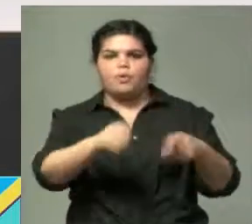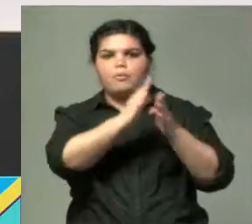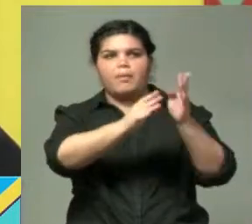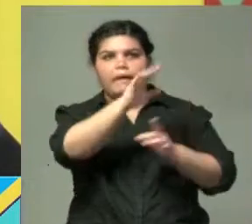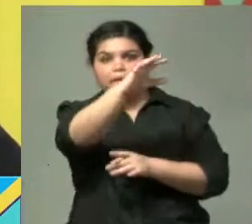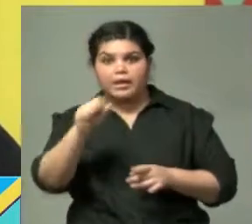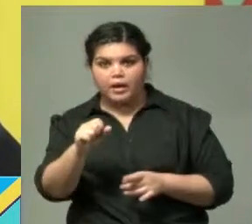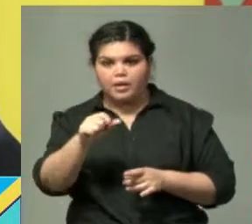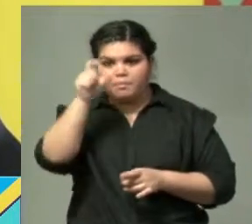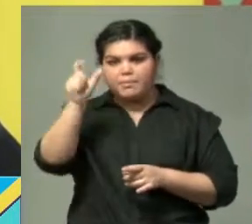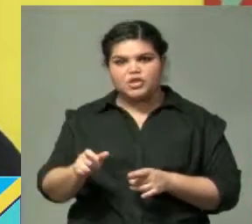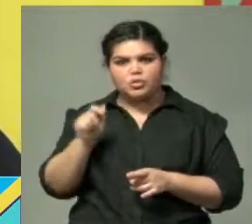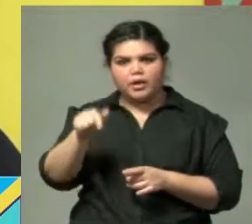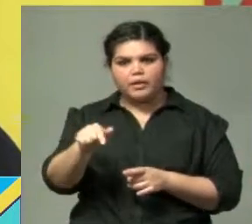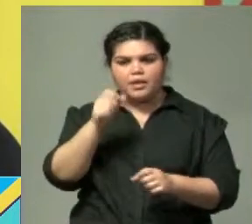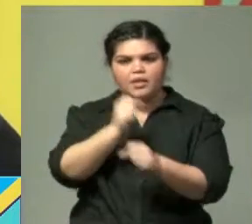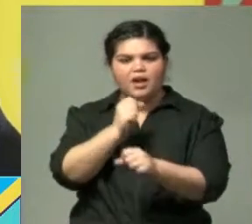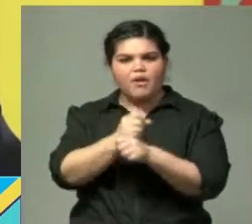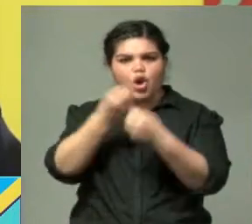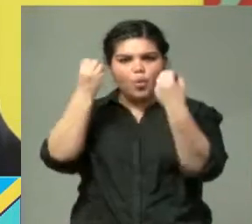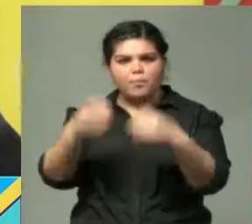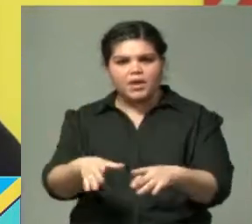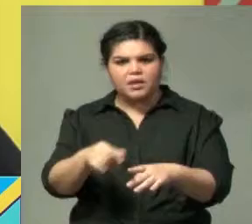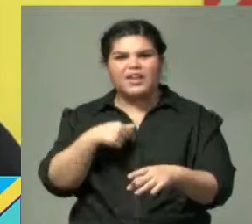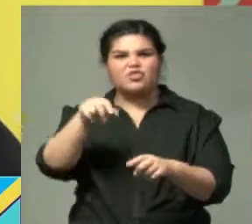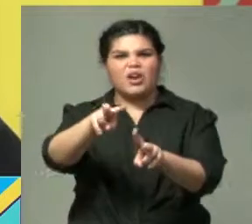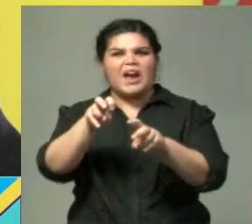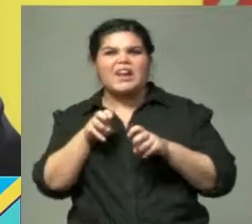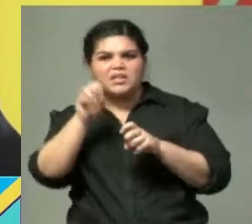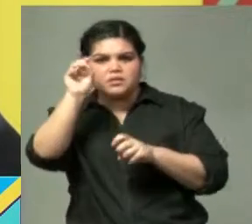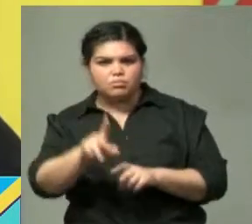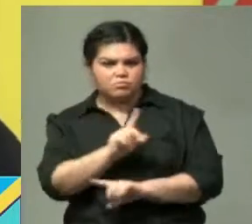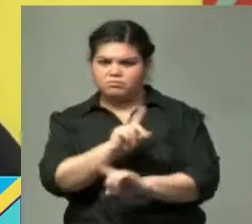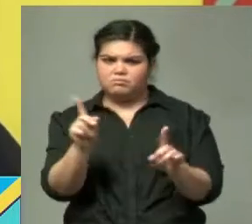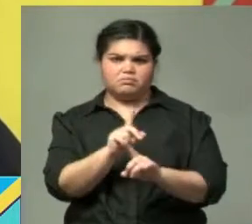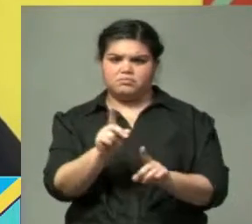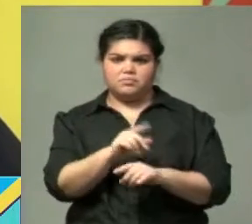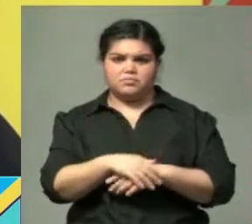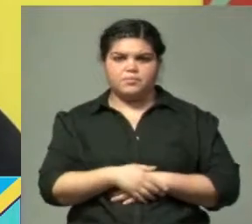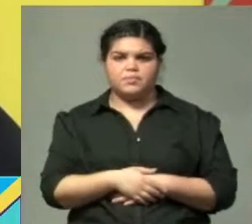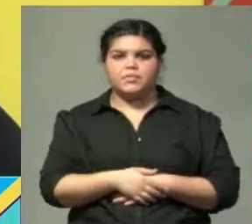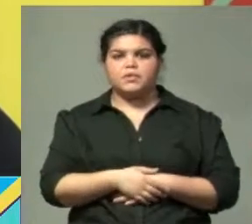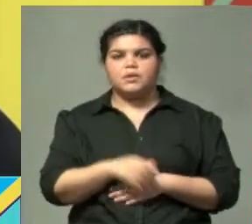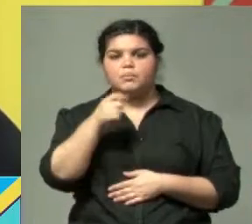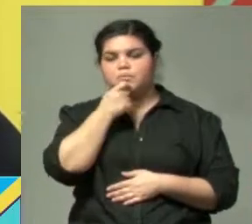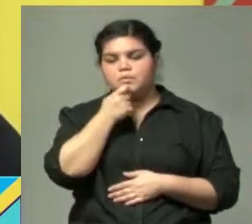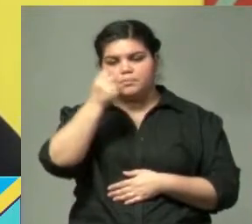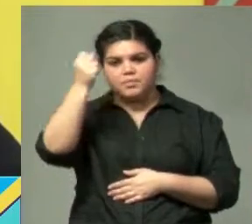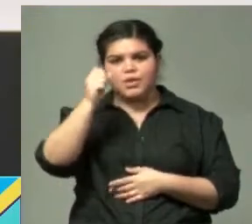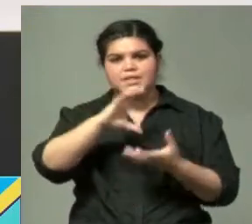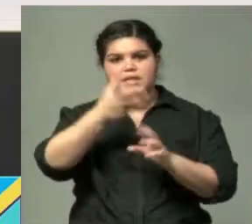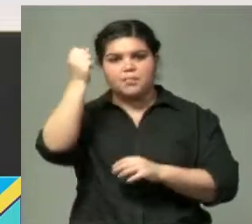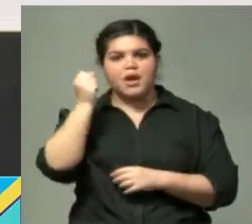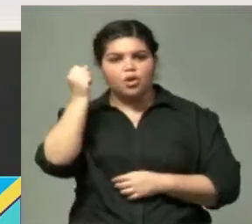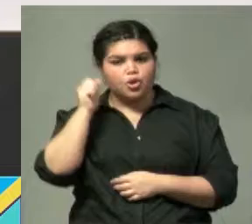persona cuando venga acá pierde el empleo. No lo pierde por una cuestión de ganancia, porque vamos a suponer que existiera un sistema económico por el cual vos